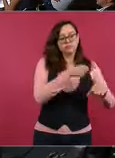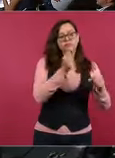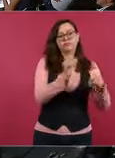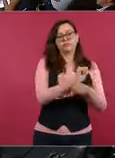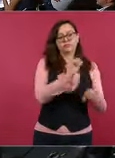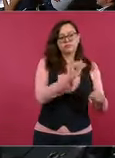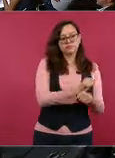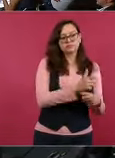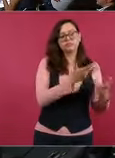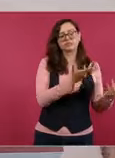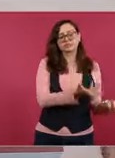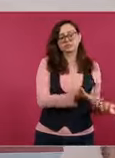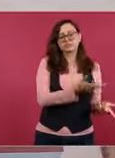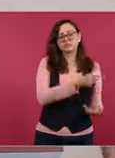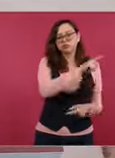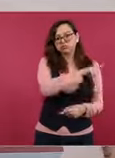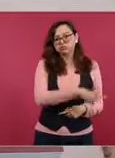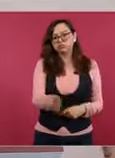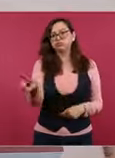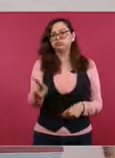estar más tiempo con su familia.